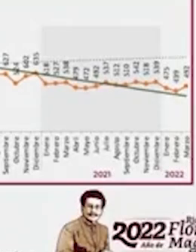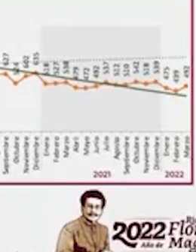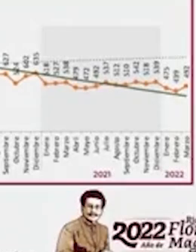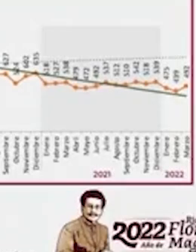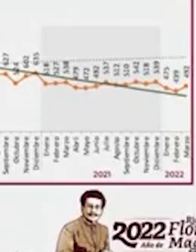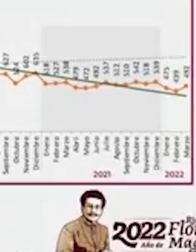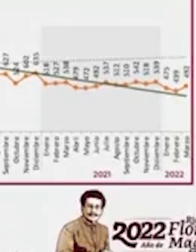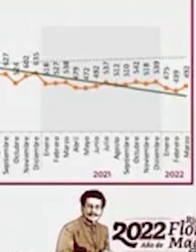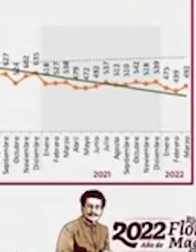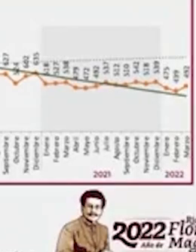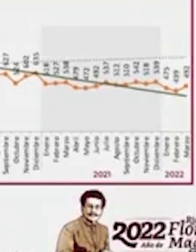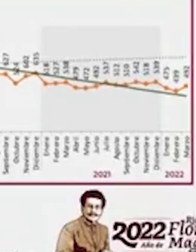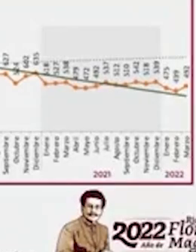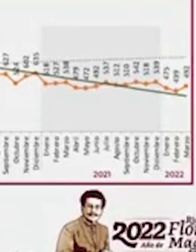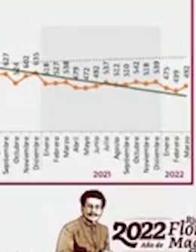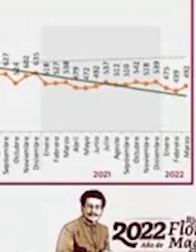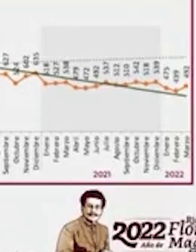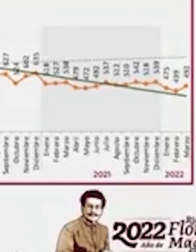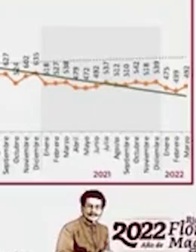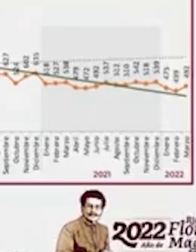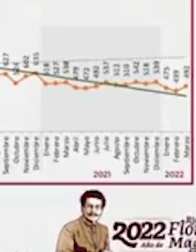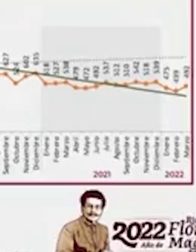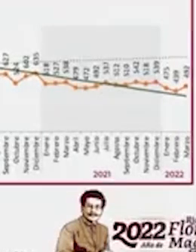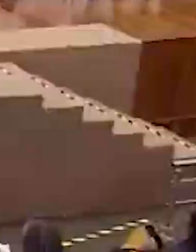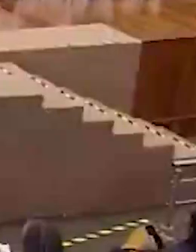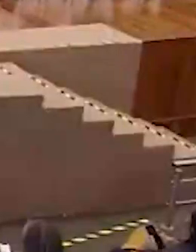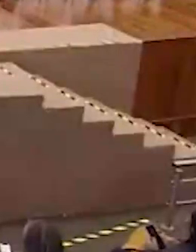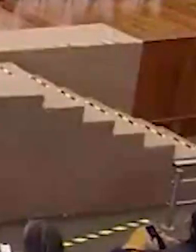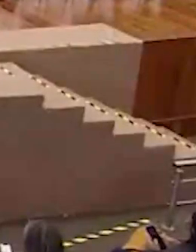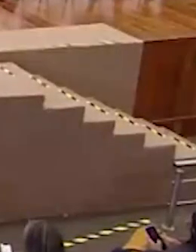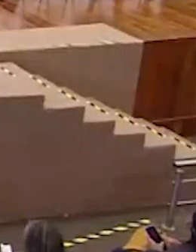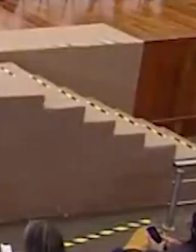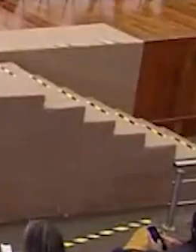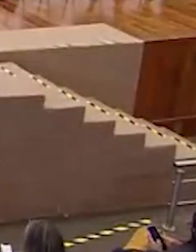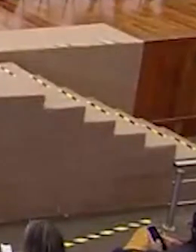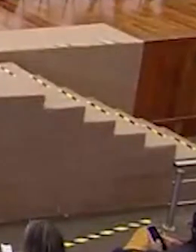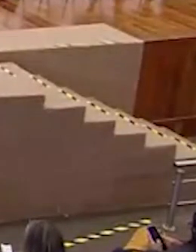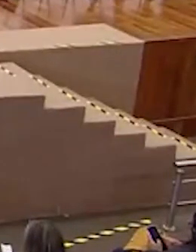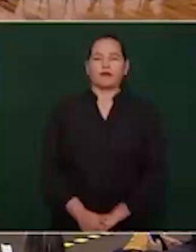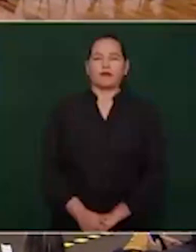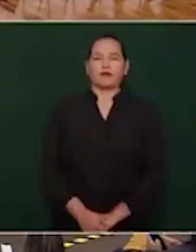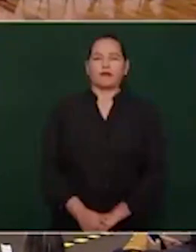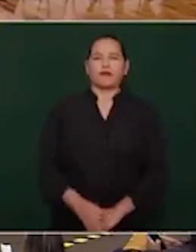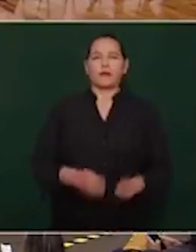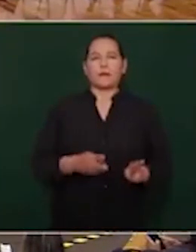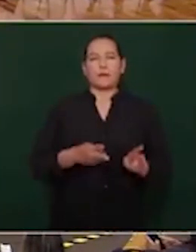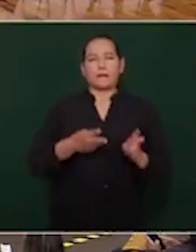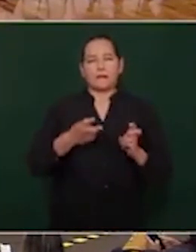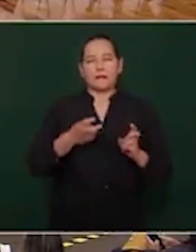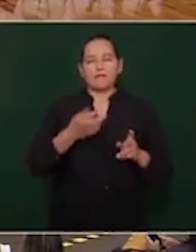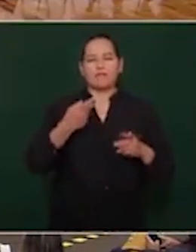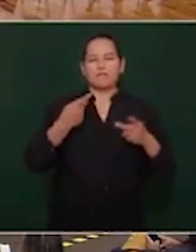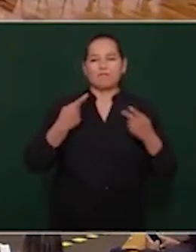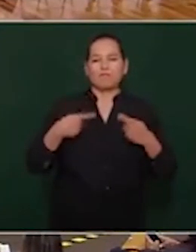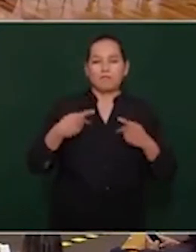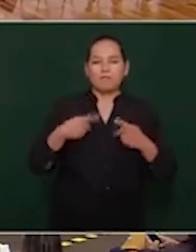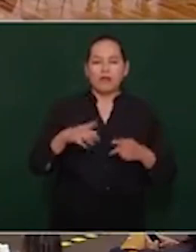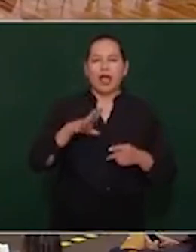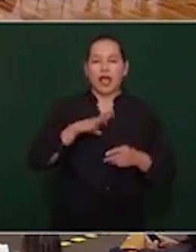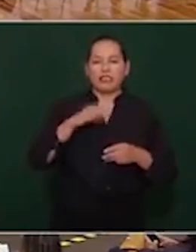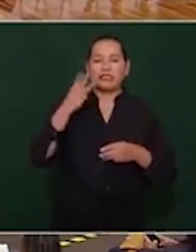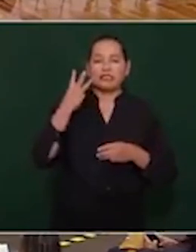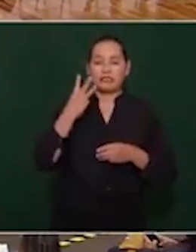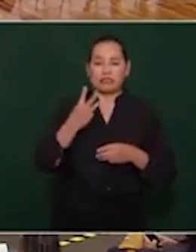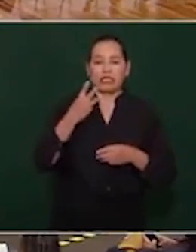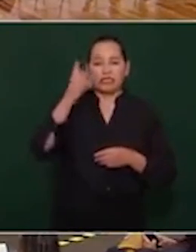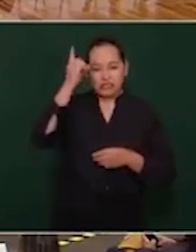números cómo han ido hacia la baja. En trata de personas, tres delitos de esta naturaleza en el